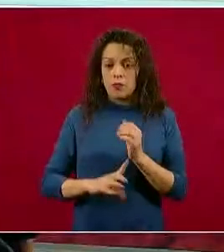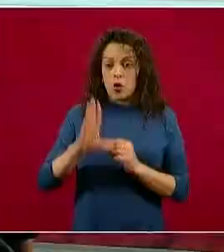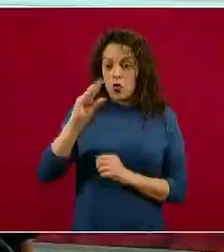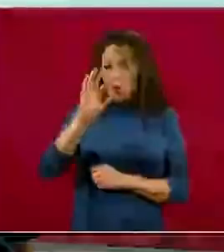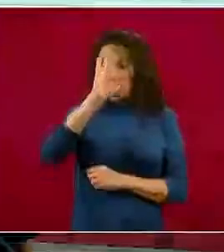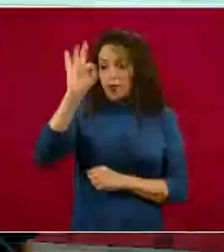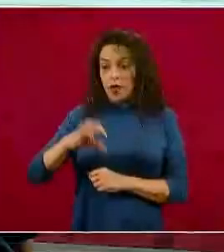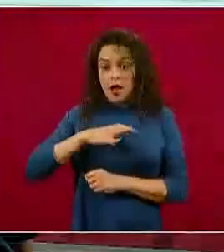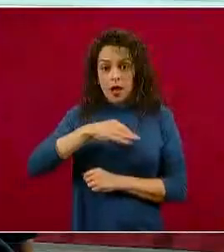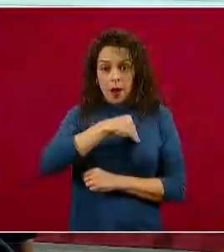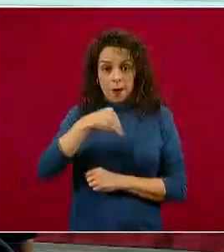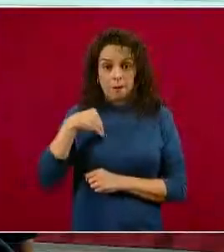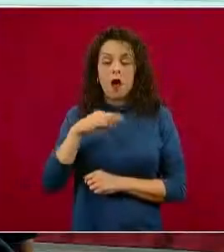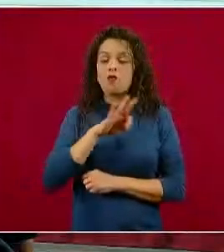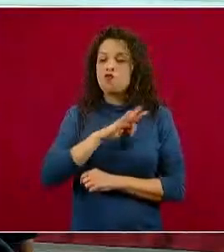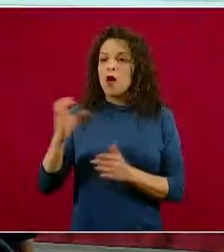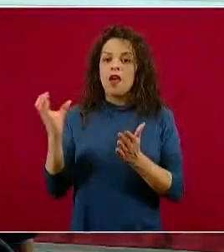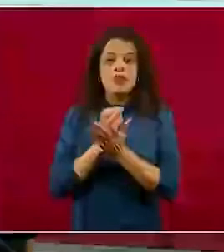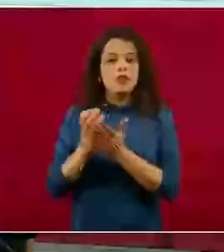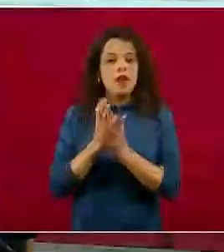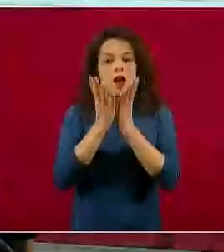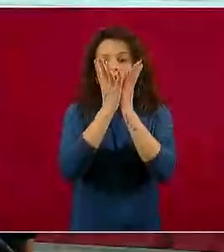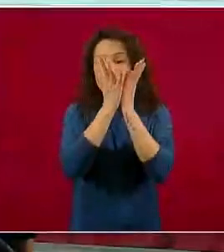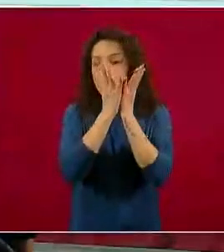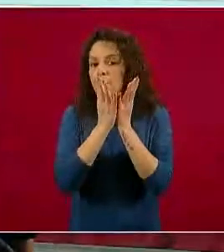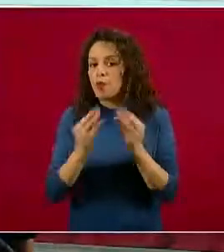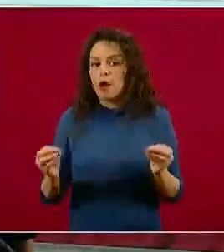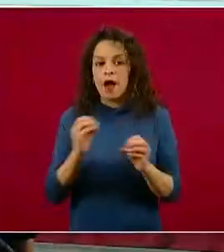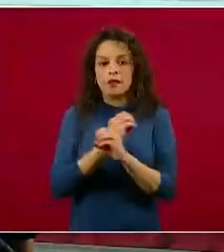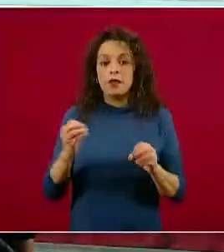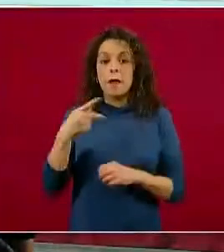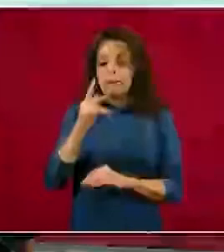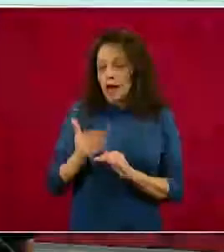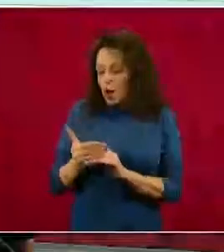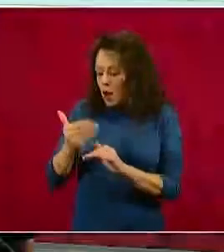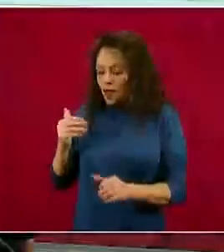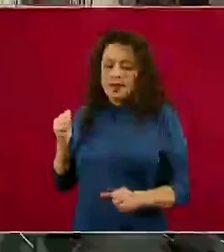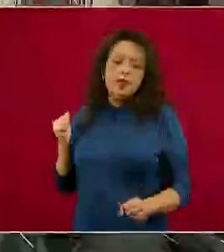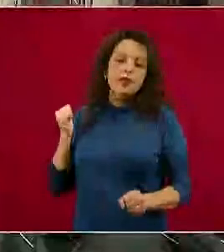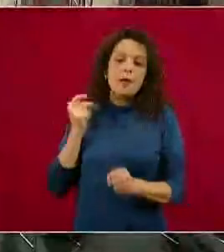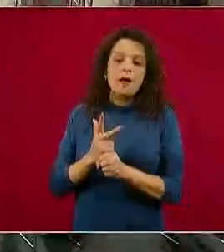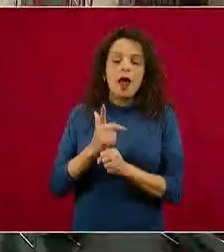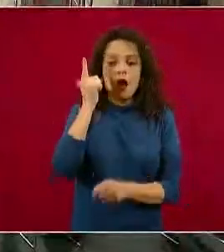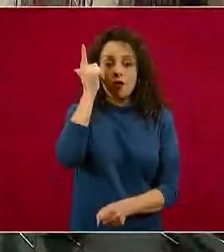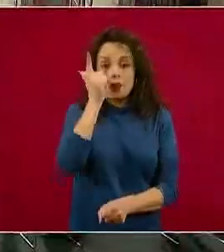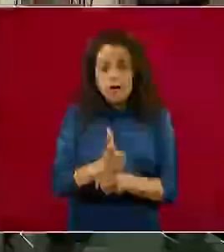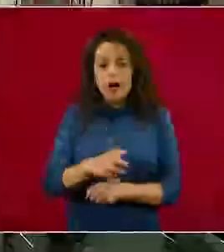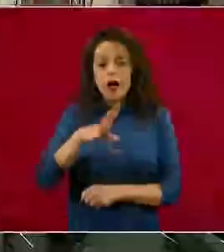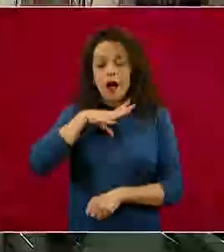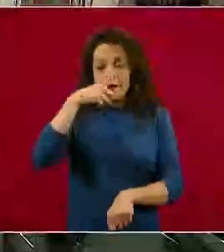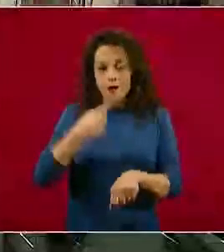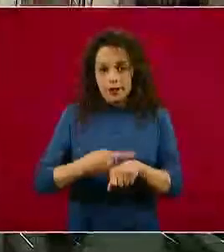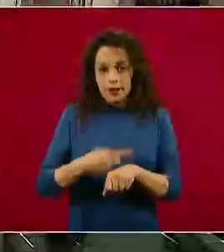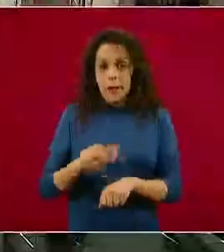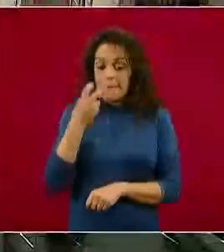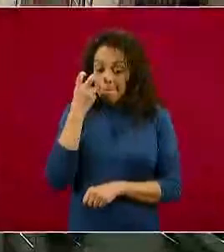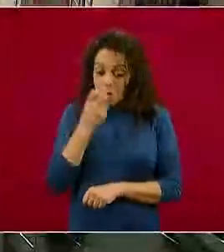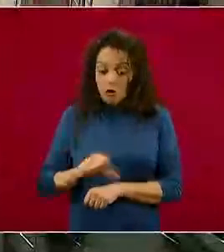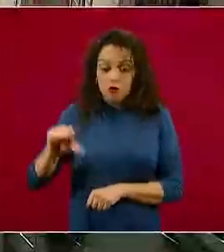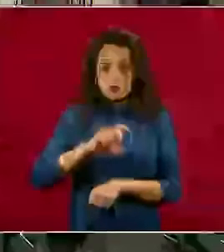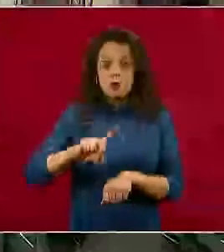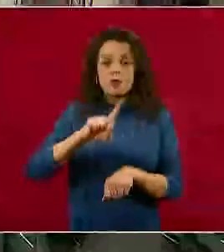de mama pueden ser curables, totalmente curables, si se detectan a tiempo. Y es el mensaje principal de este día, el qué hacer en la